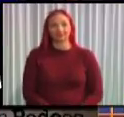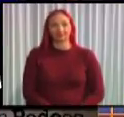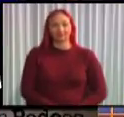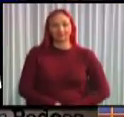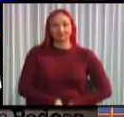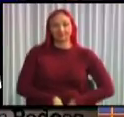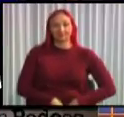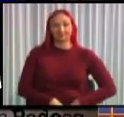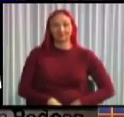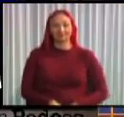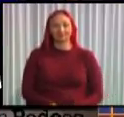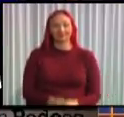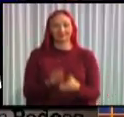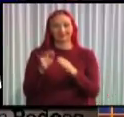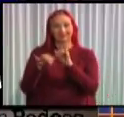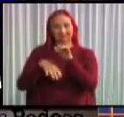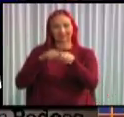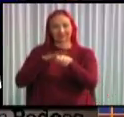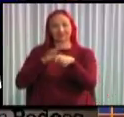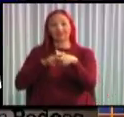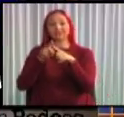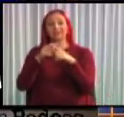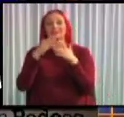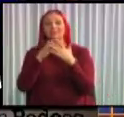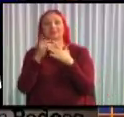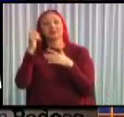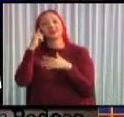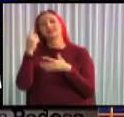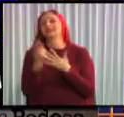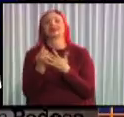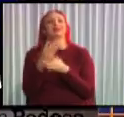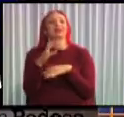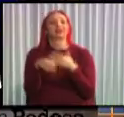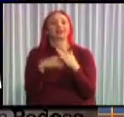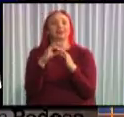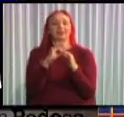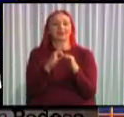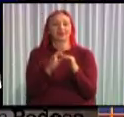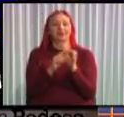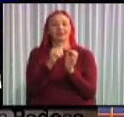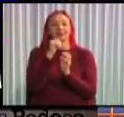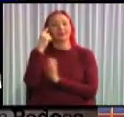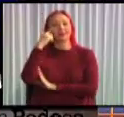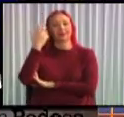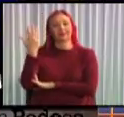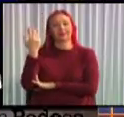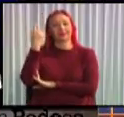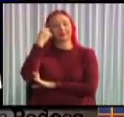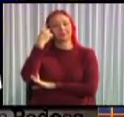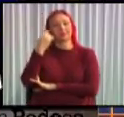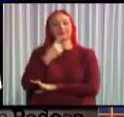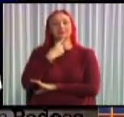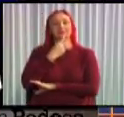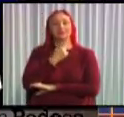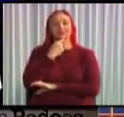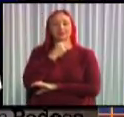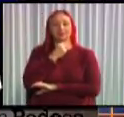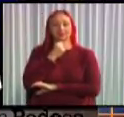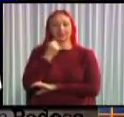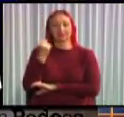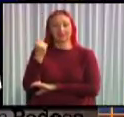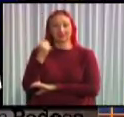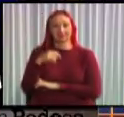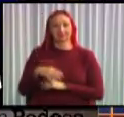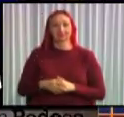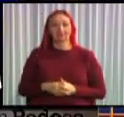Culpemos a alguien. Ese es el detalle. No, hay que mojar la cuerda. ¿Para qué? Porque si no se resbala. Se